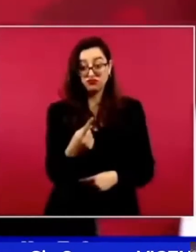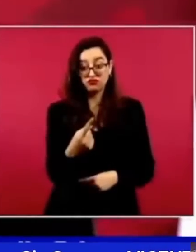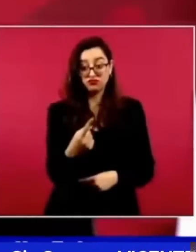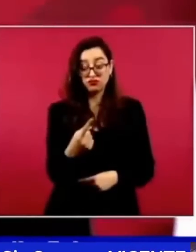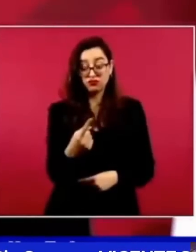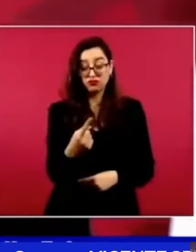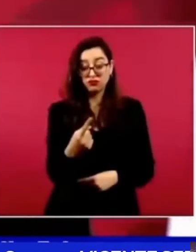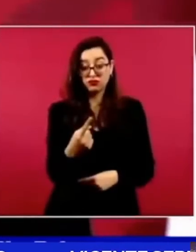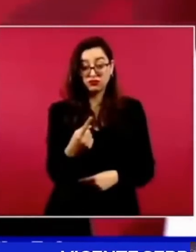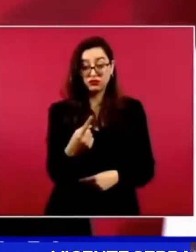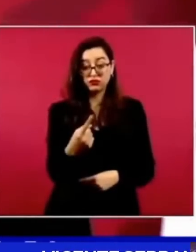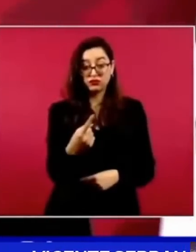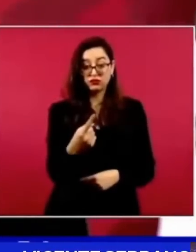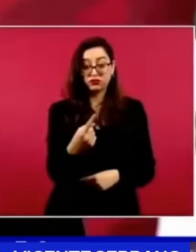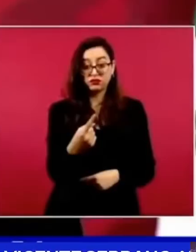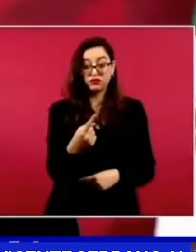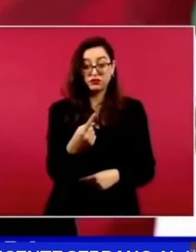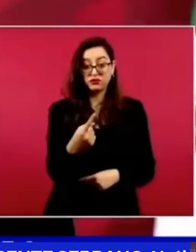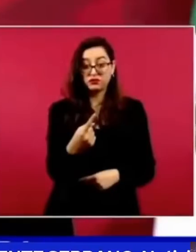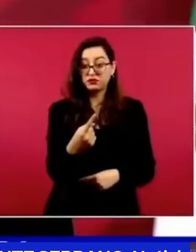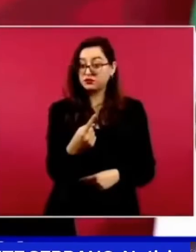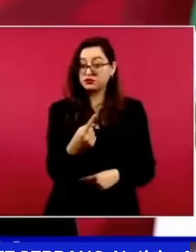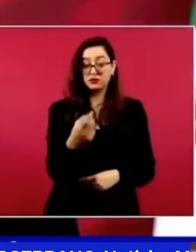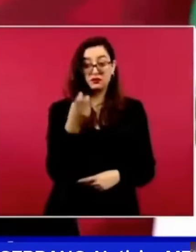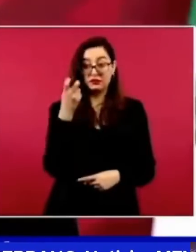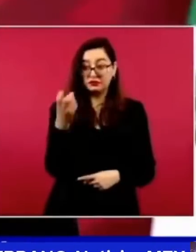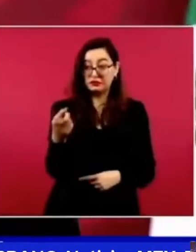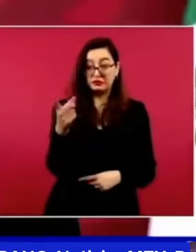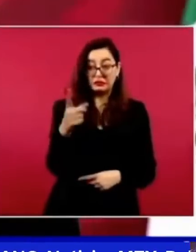que, además de una vileza,